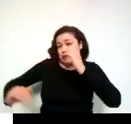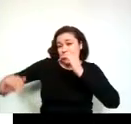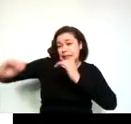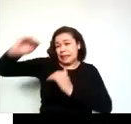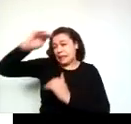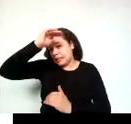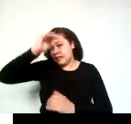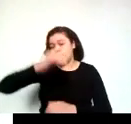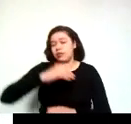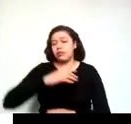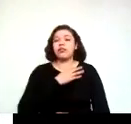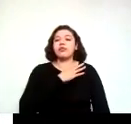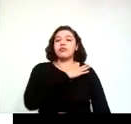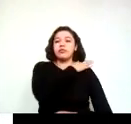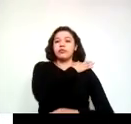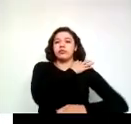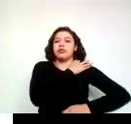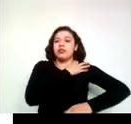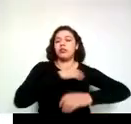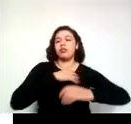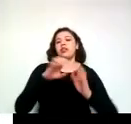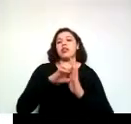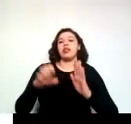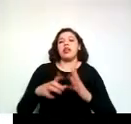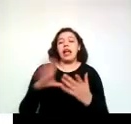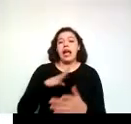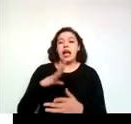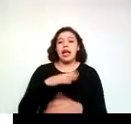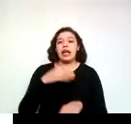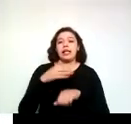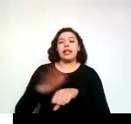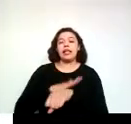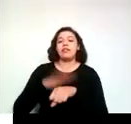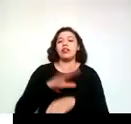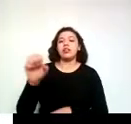este caso, nuestro ejemplo, tenemos una calificación de 67.